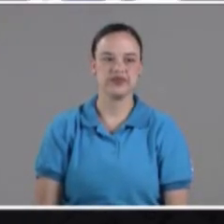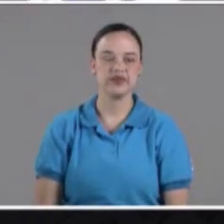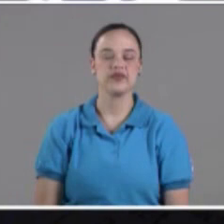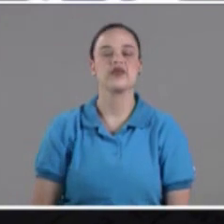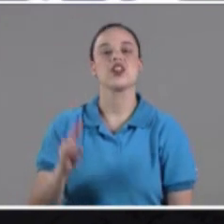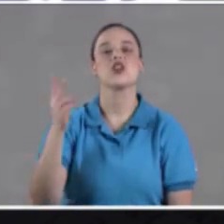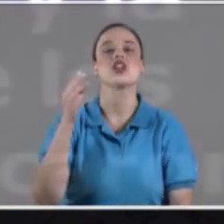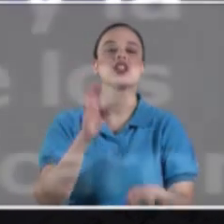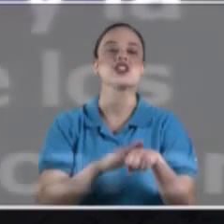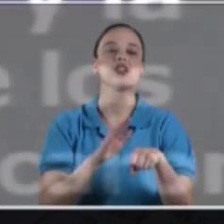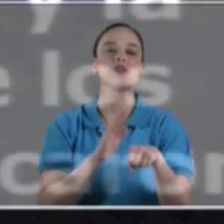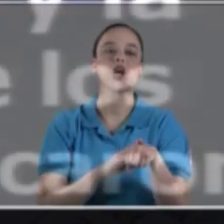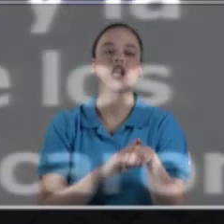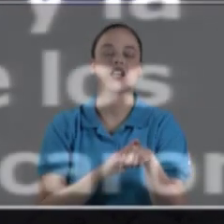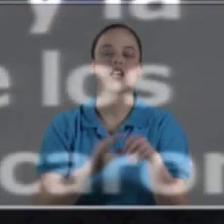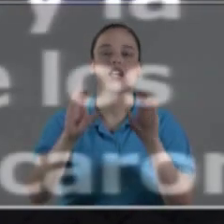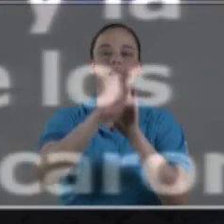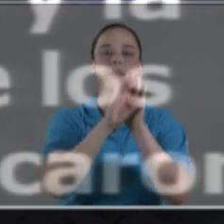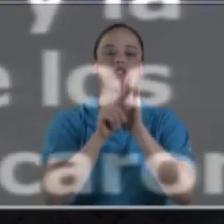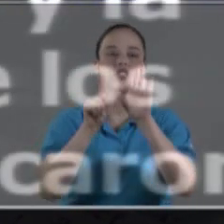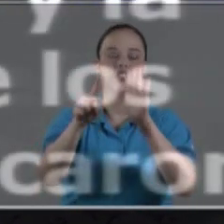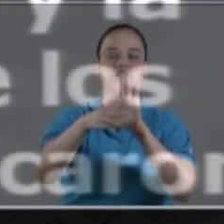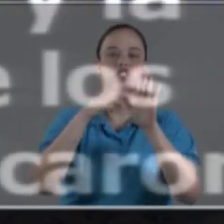segundo libro de Samuel